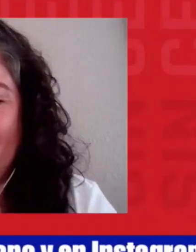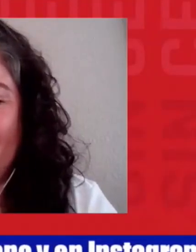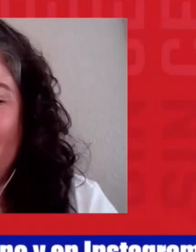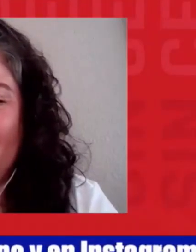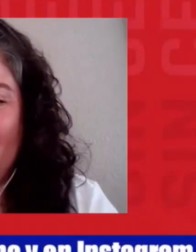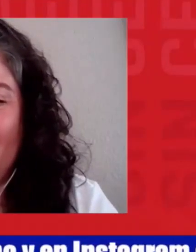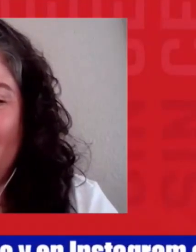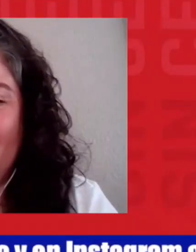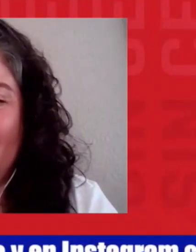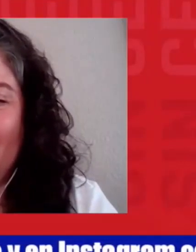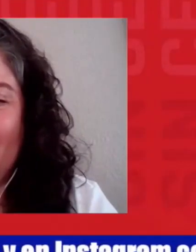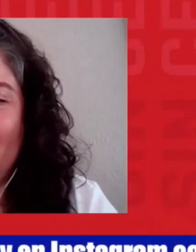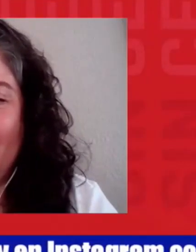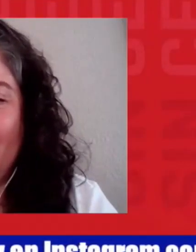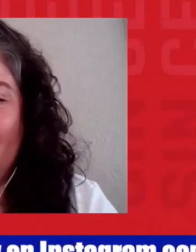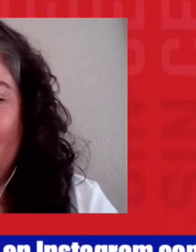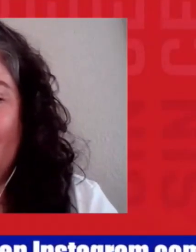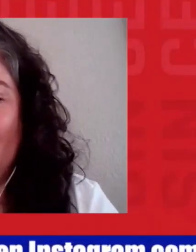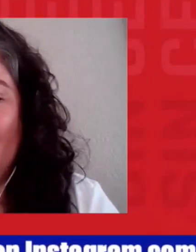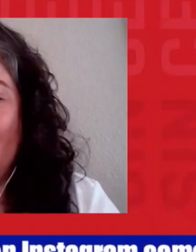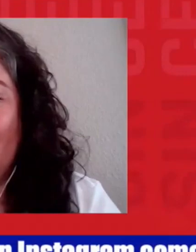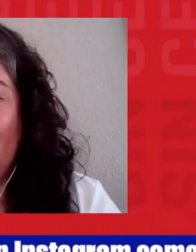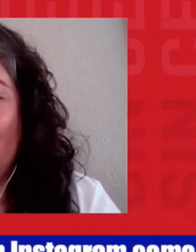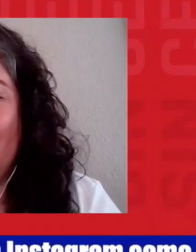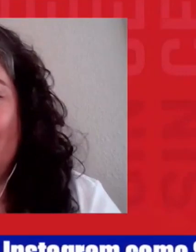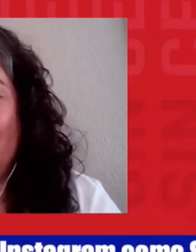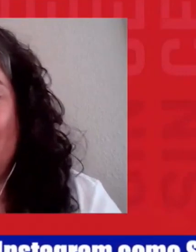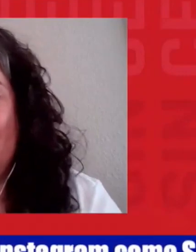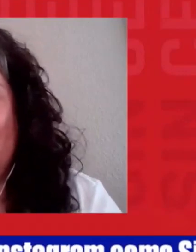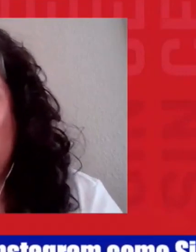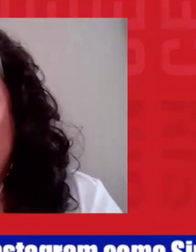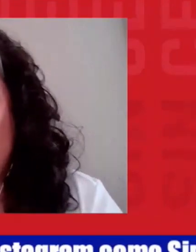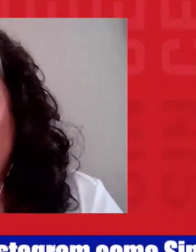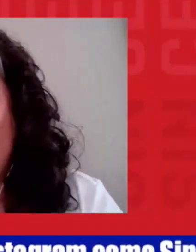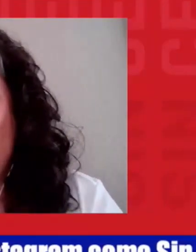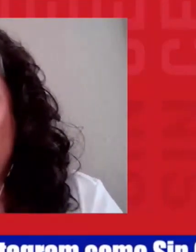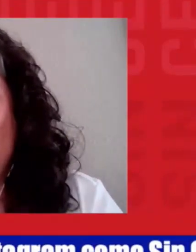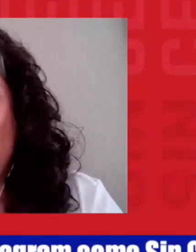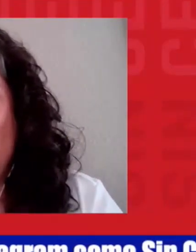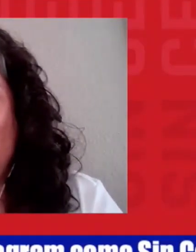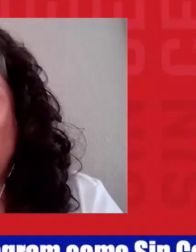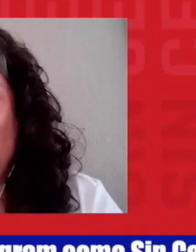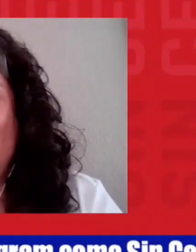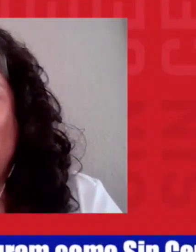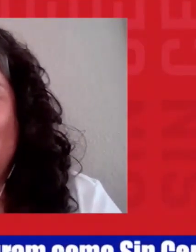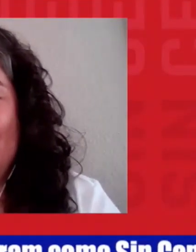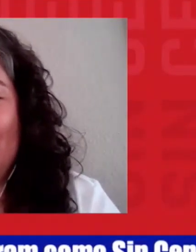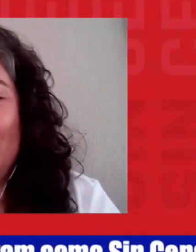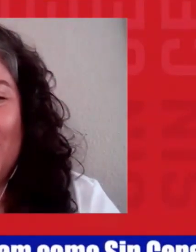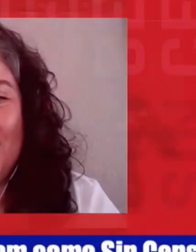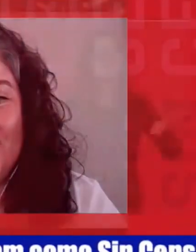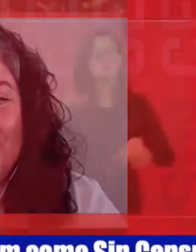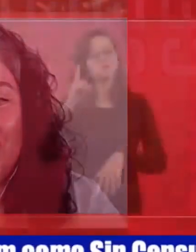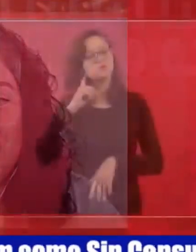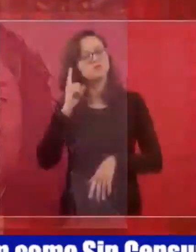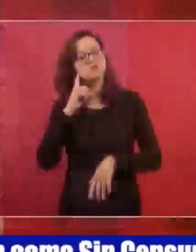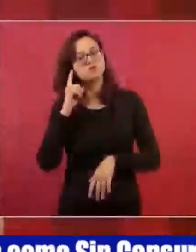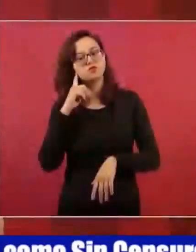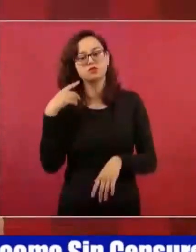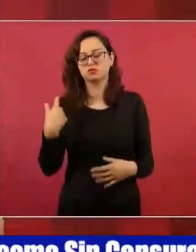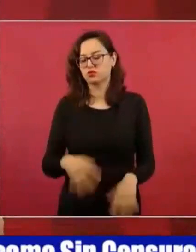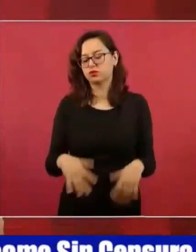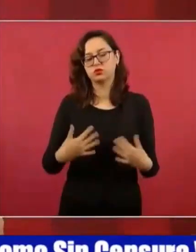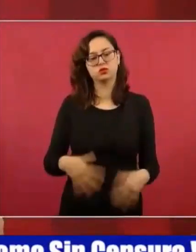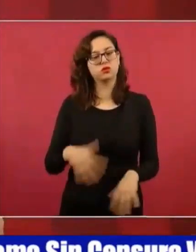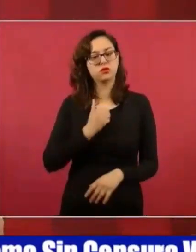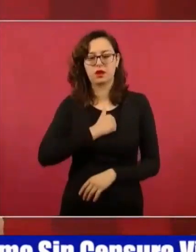Sin Censura. Lo que también queda claro este fin de semana es que el presidente Andrés Manuel López Obrador